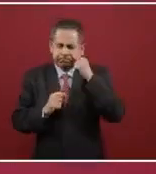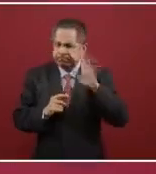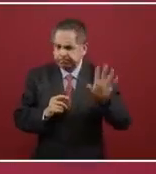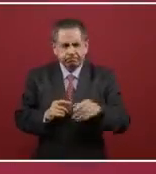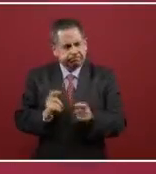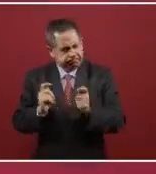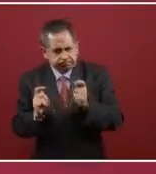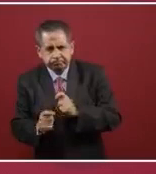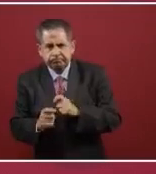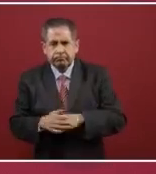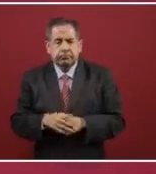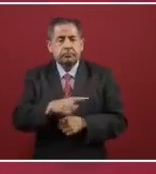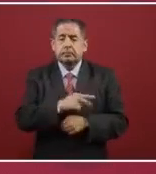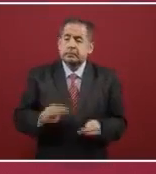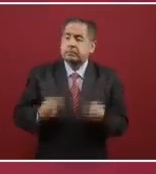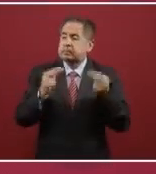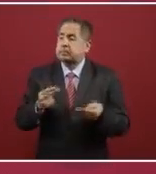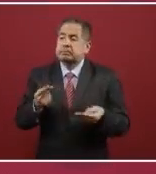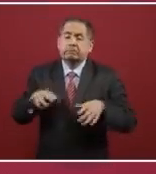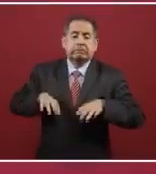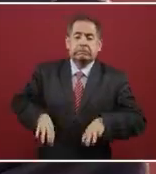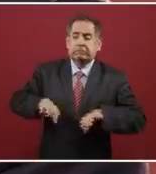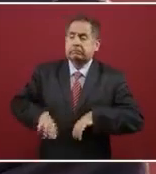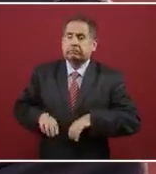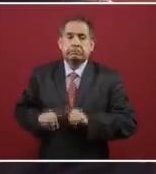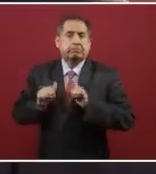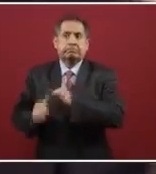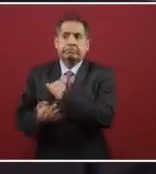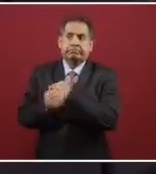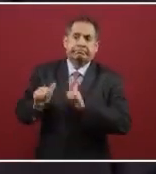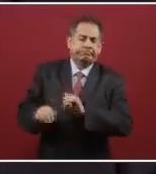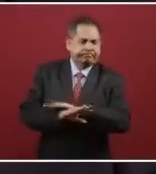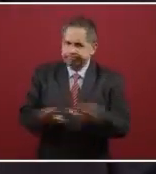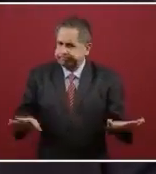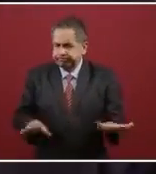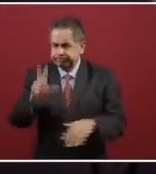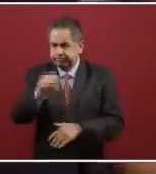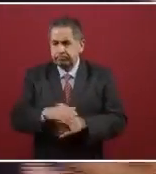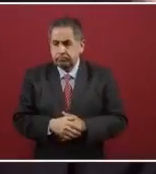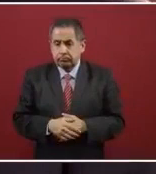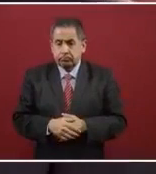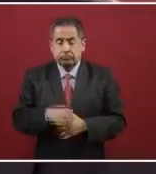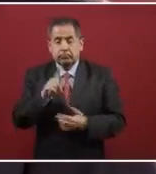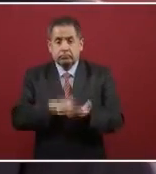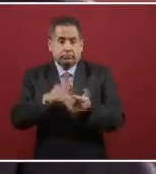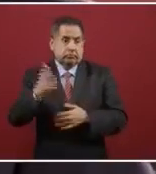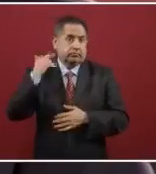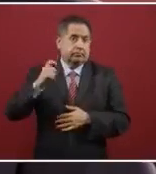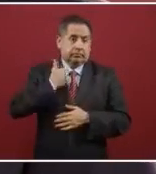hacer negocios al amparo del poder público. Es que tenían tomado el